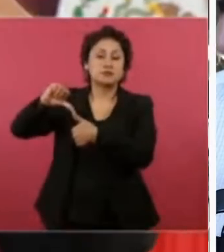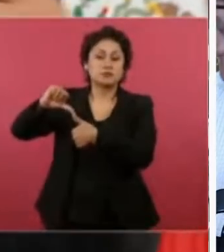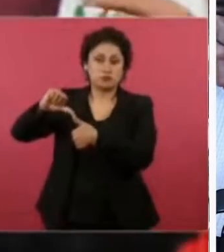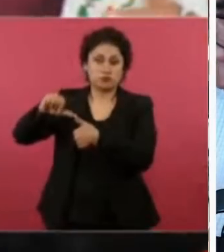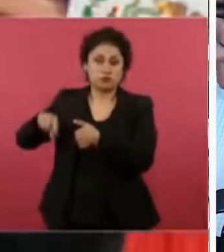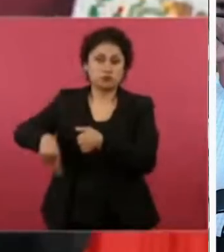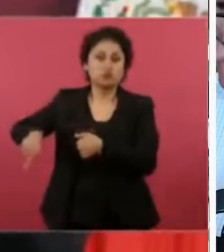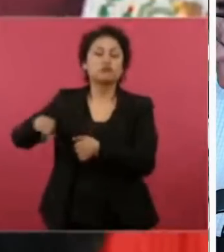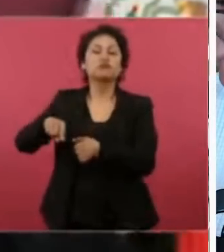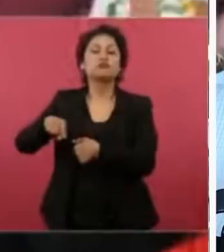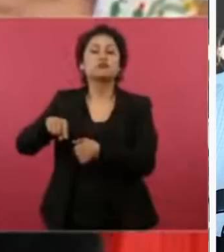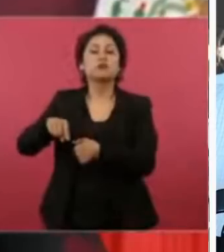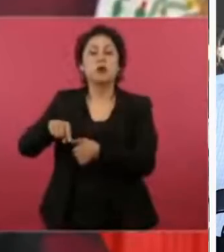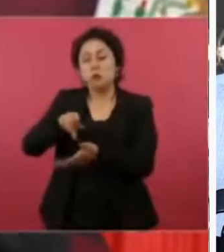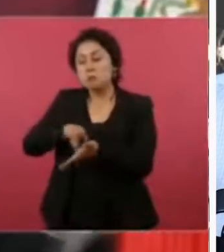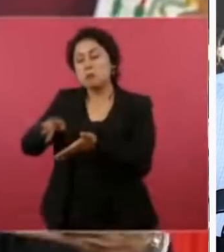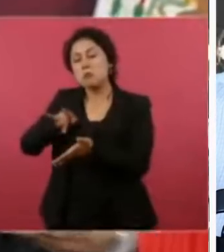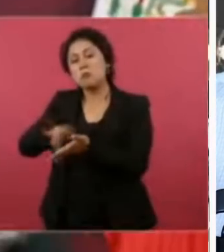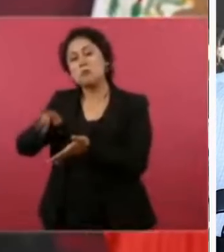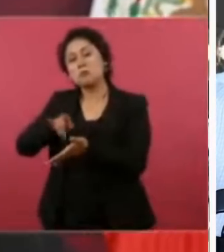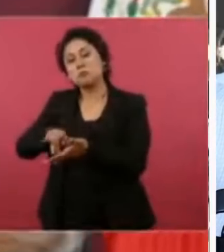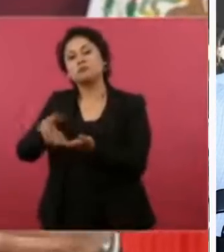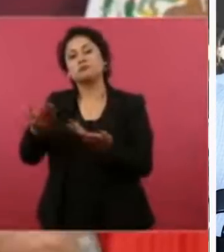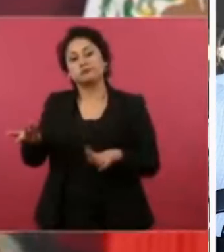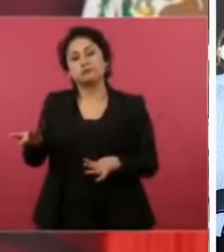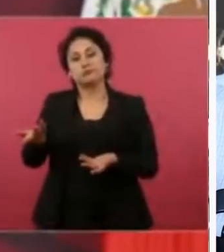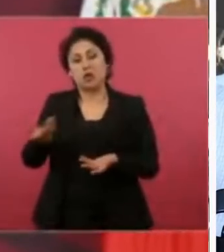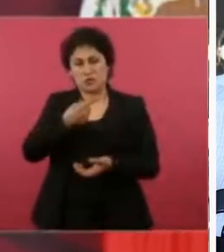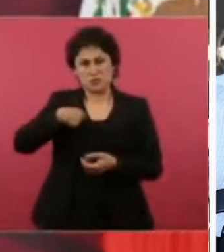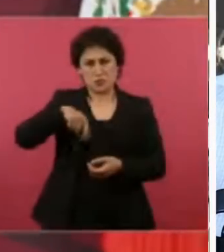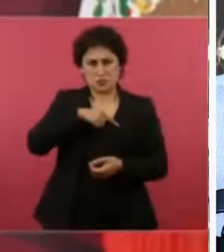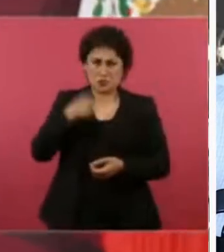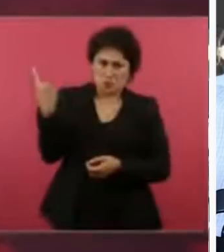y logramos, sin medidas coercitivas,